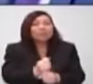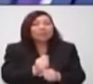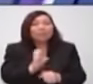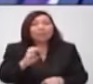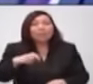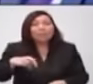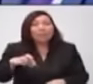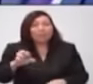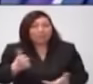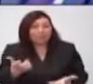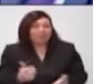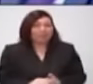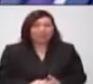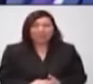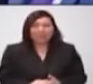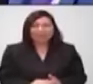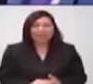MAPE?